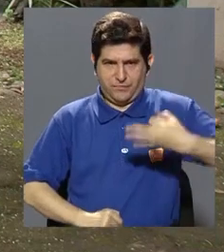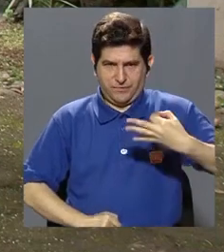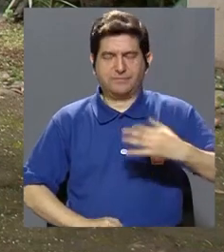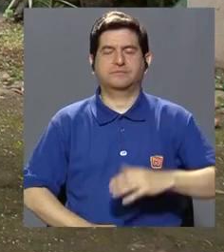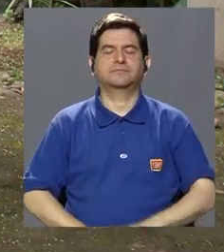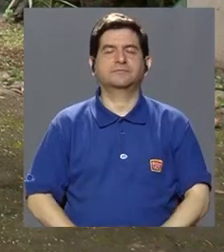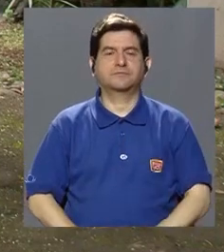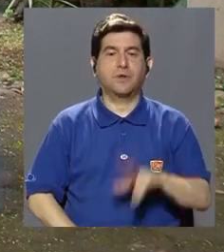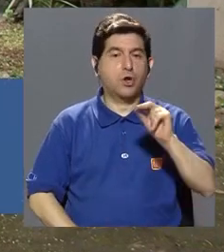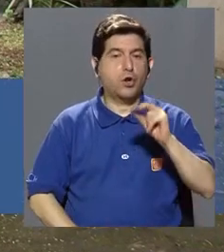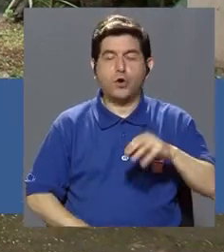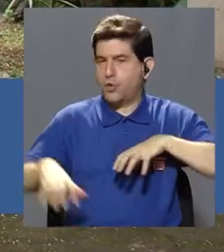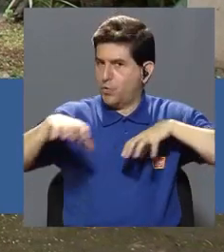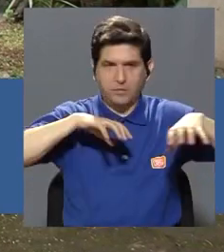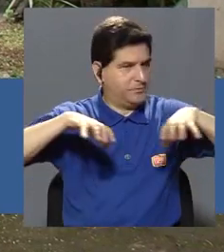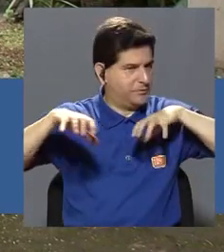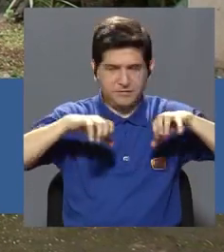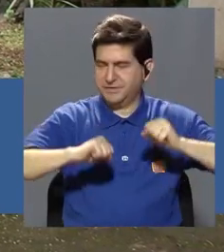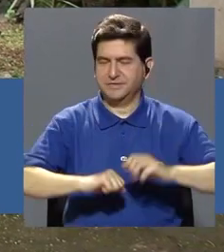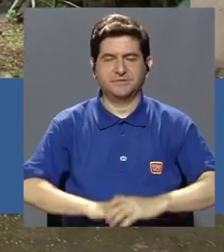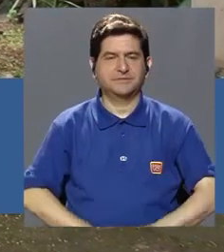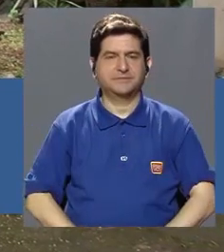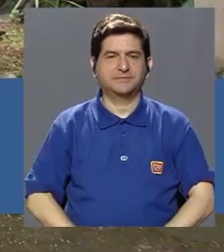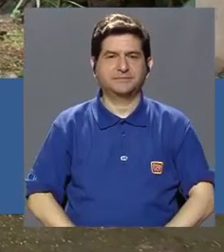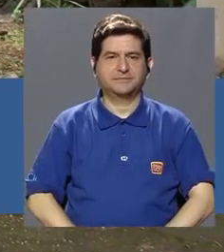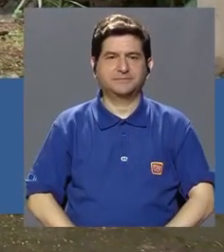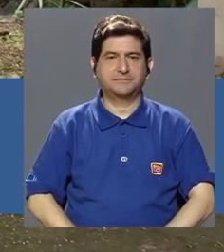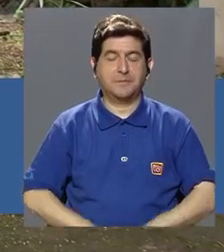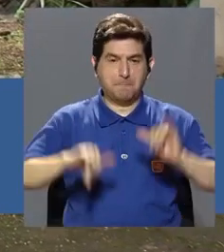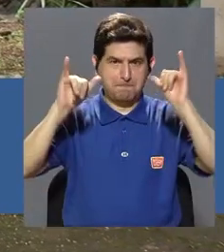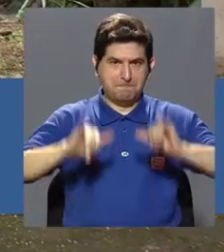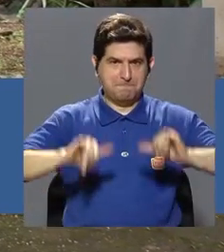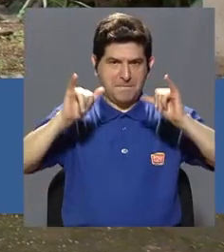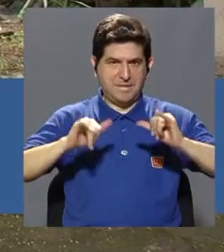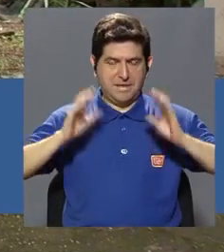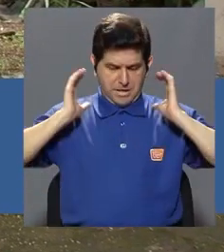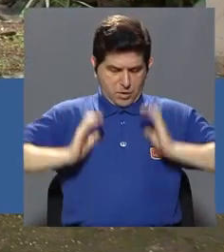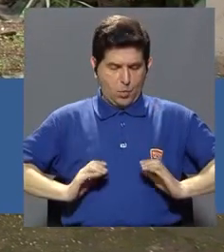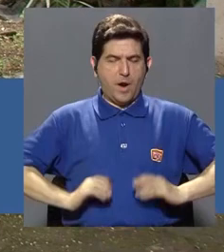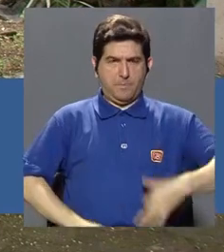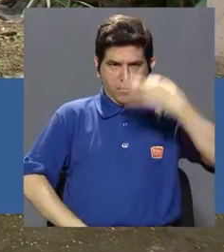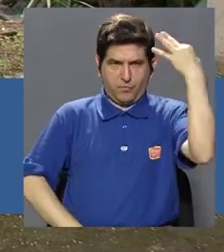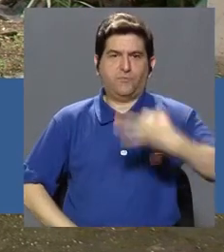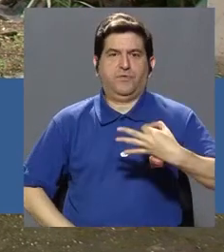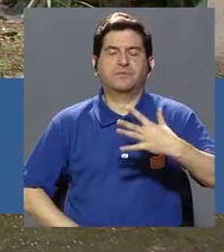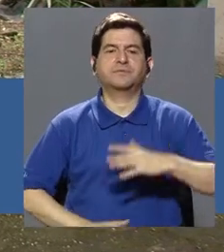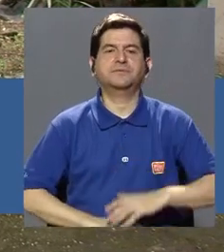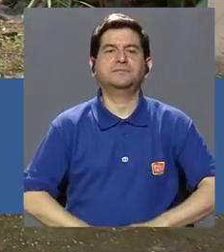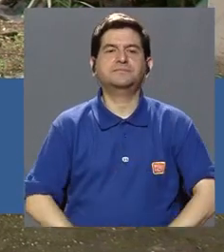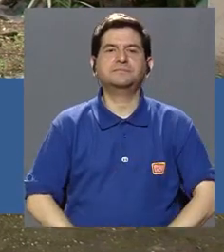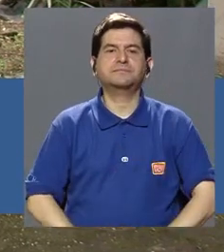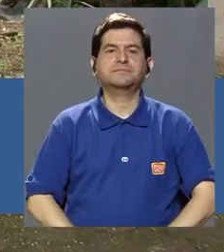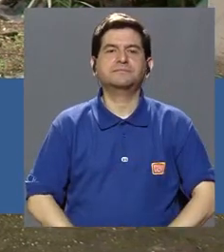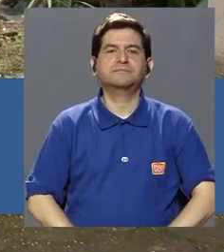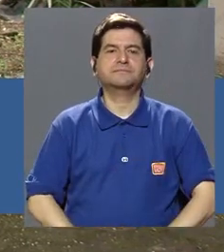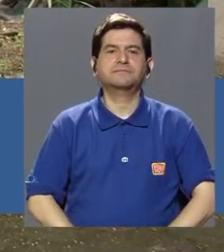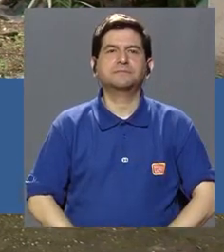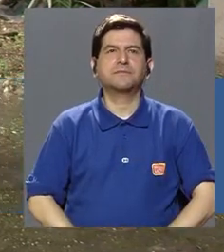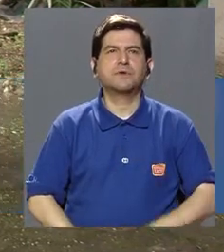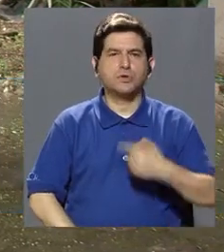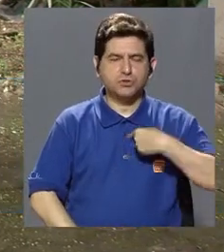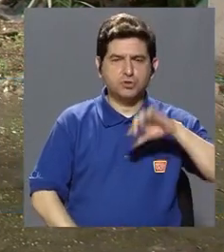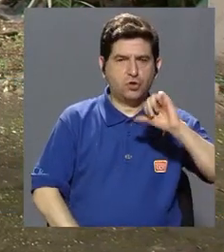recta y que no rote, sino que se mantenga recto y firme.